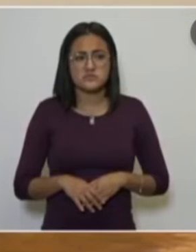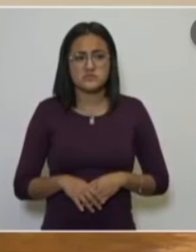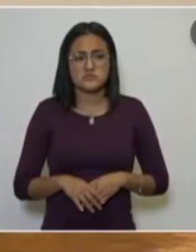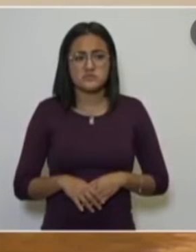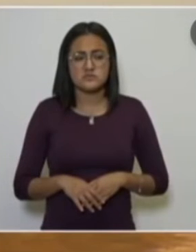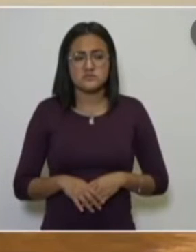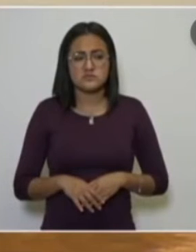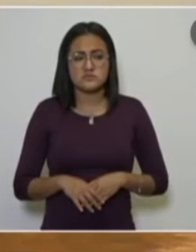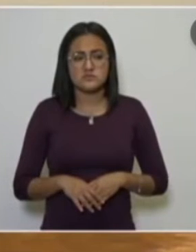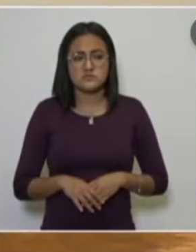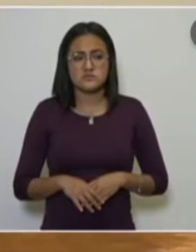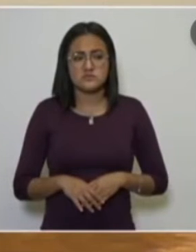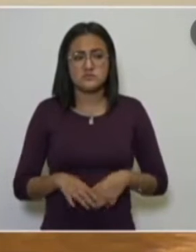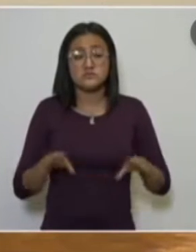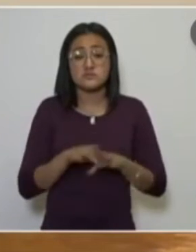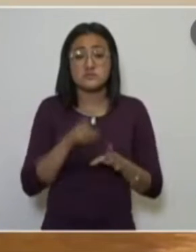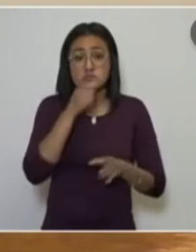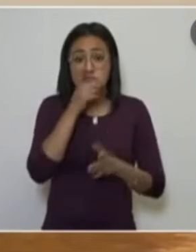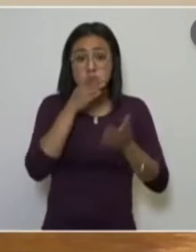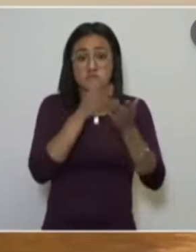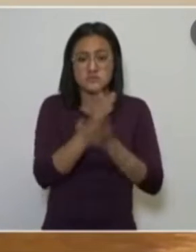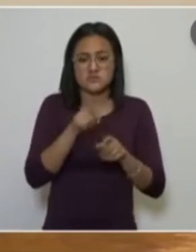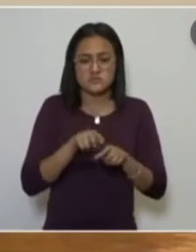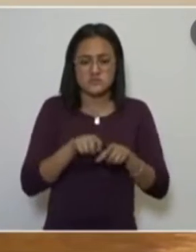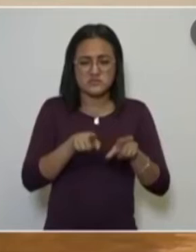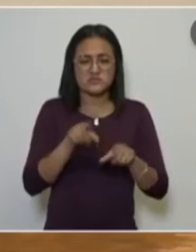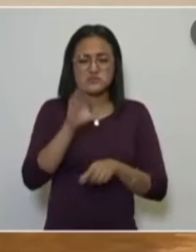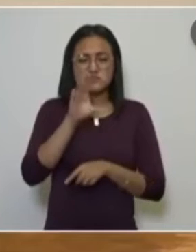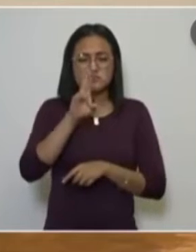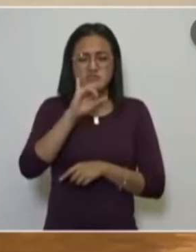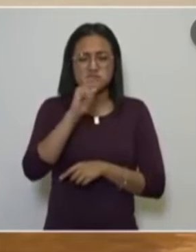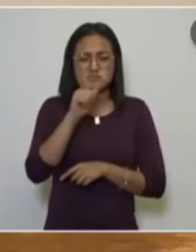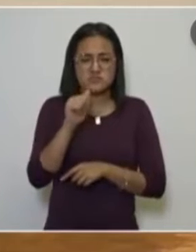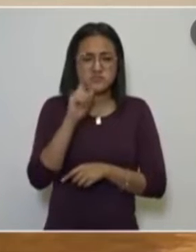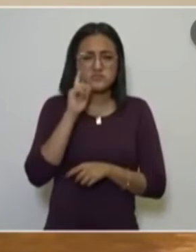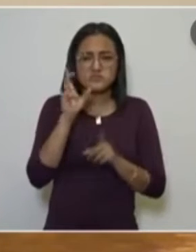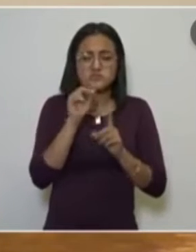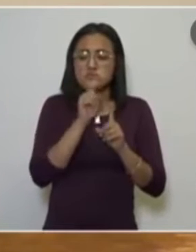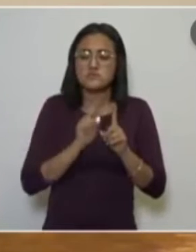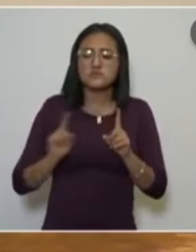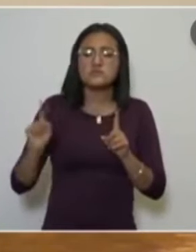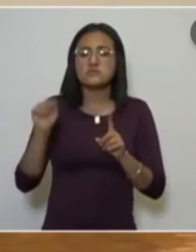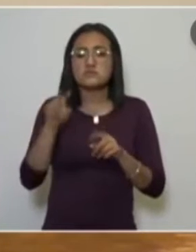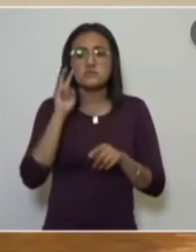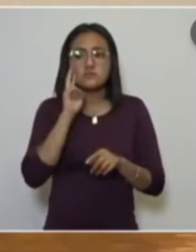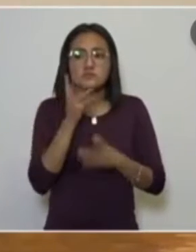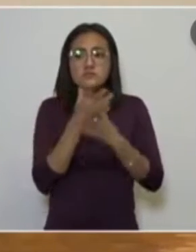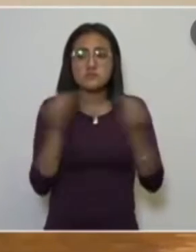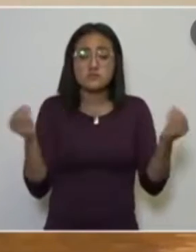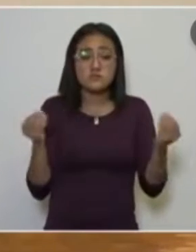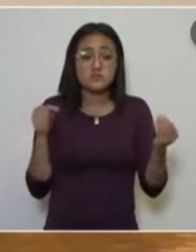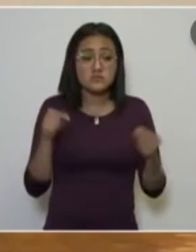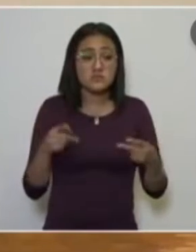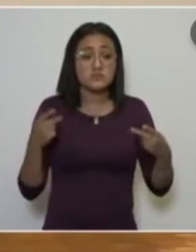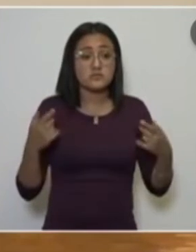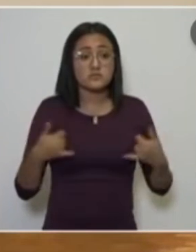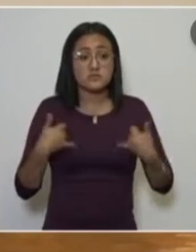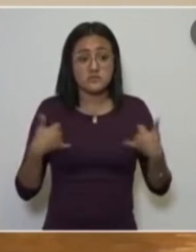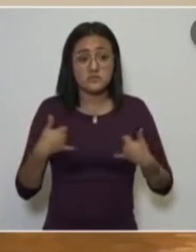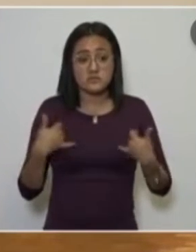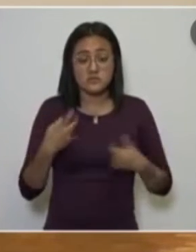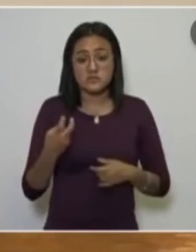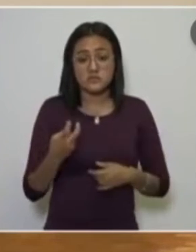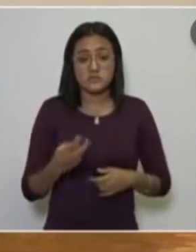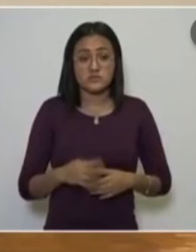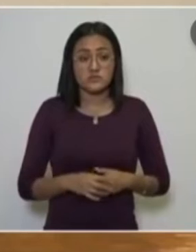alrededor de la cuchilla donde se les dio por última vez a esta pareja de comerciantes